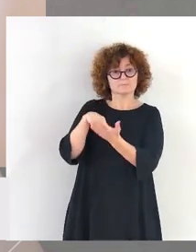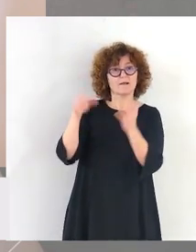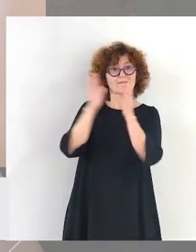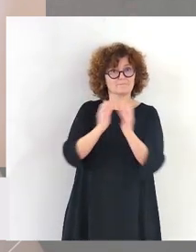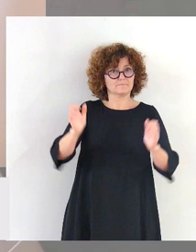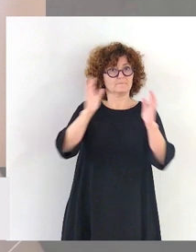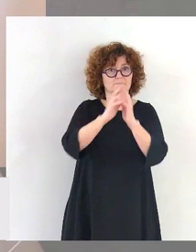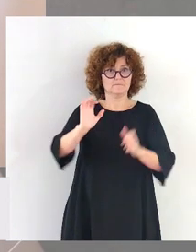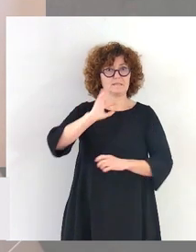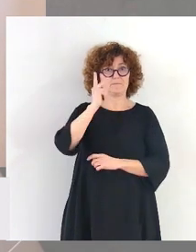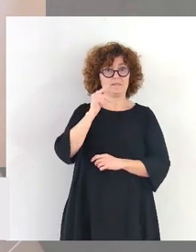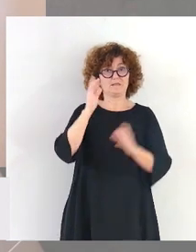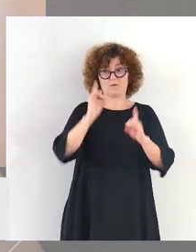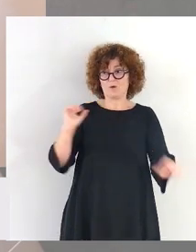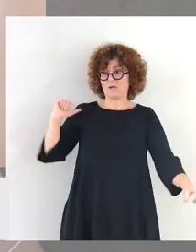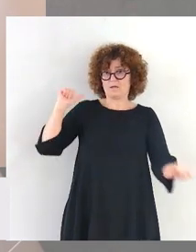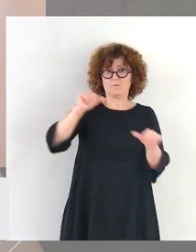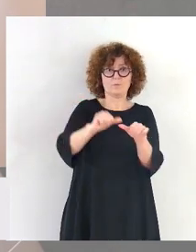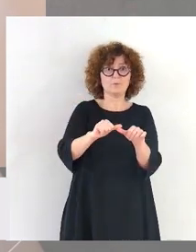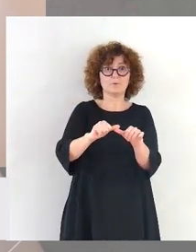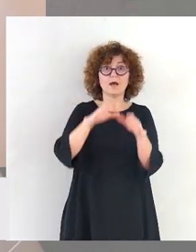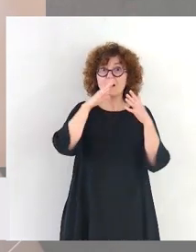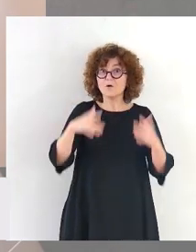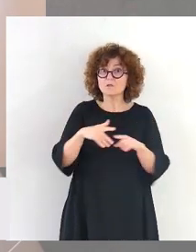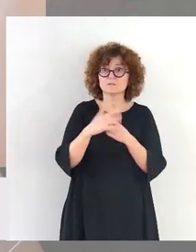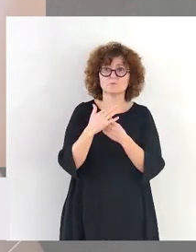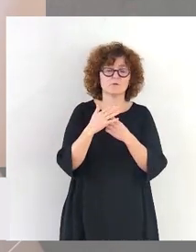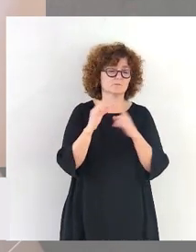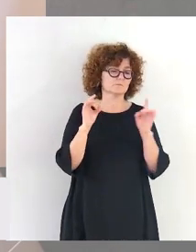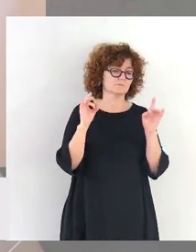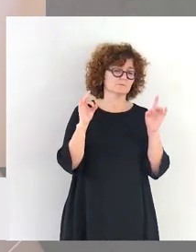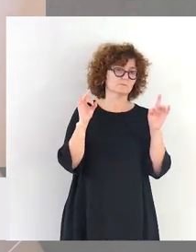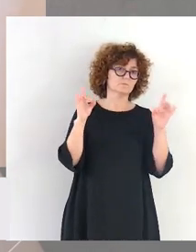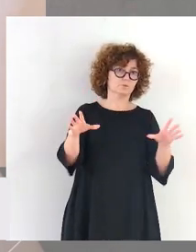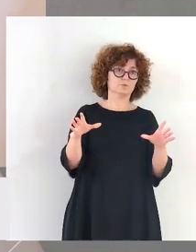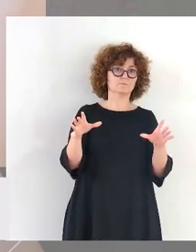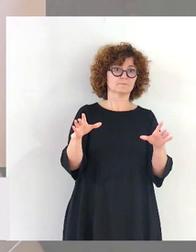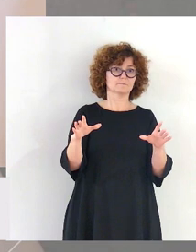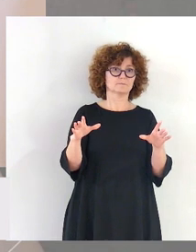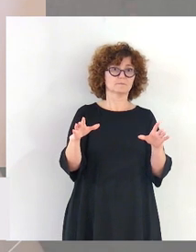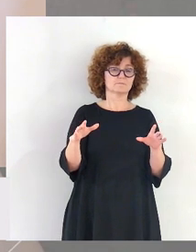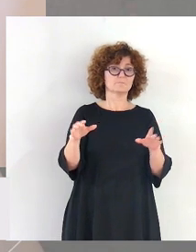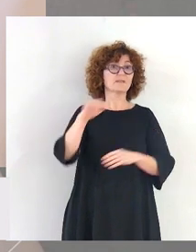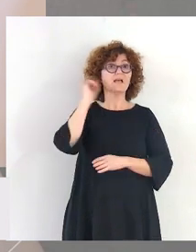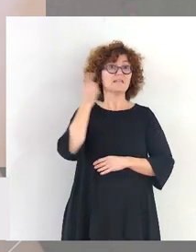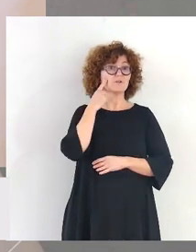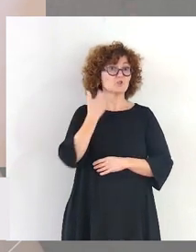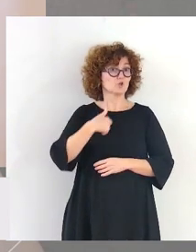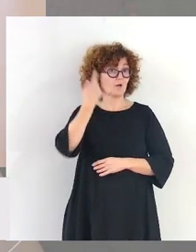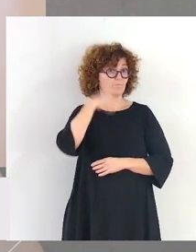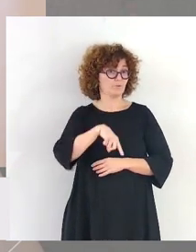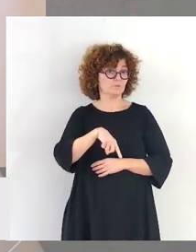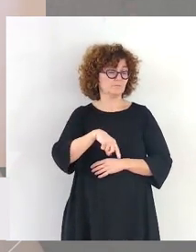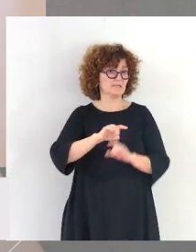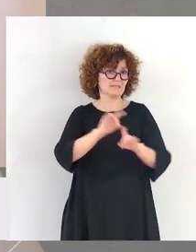climática Y es que nos encontramos en un momento crítico para la humanidad el diagnóstico está claro y es necesario